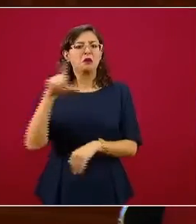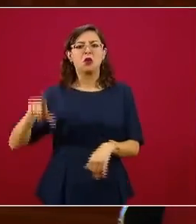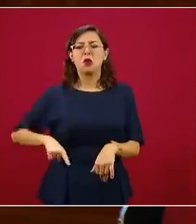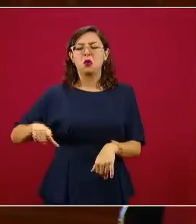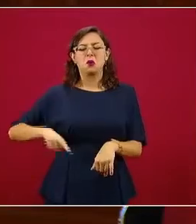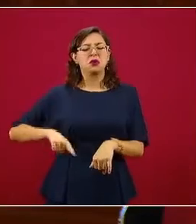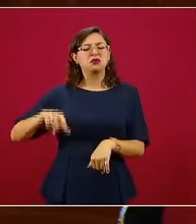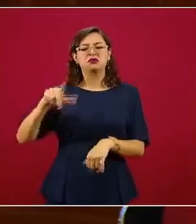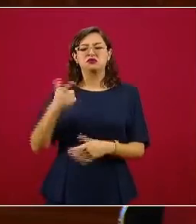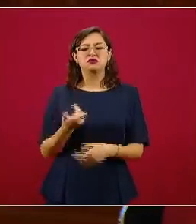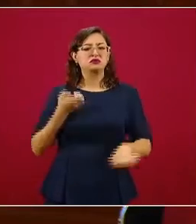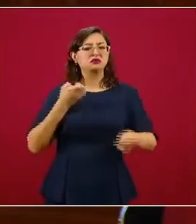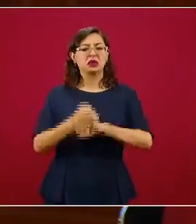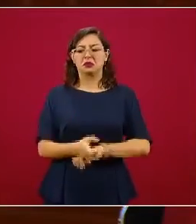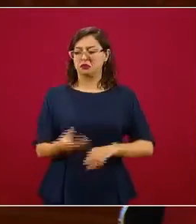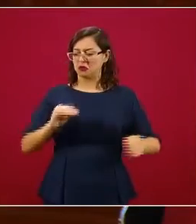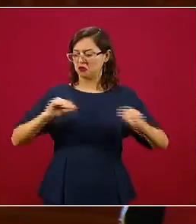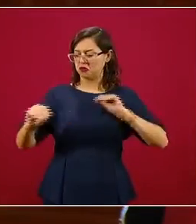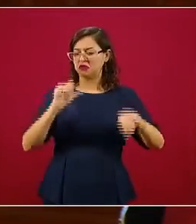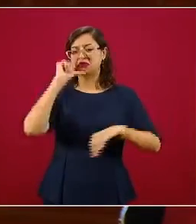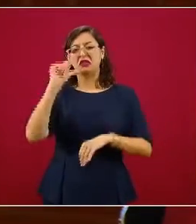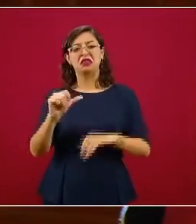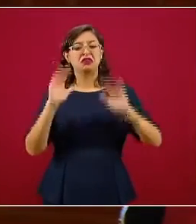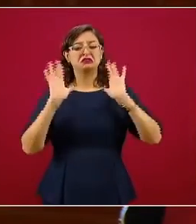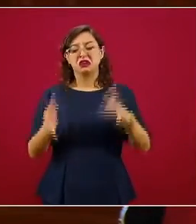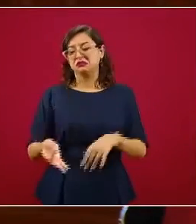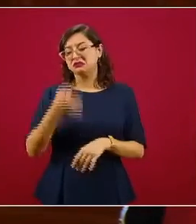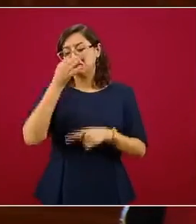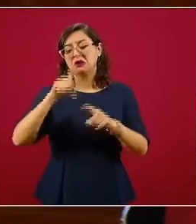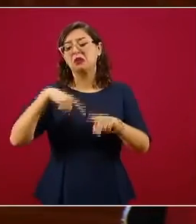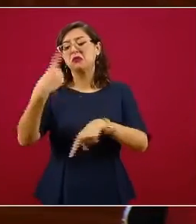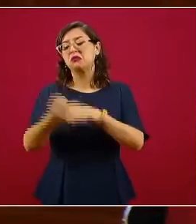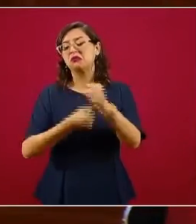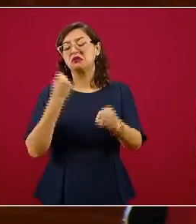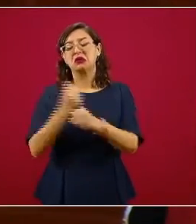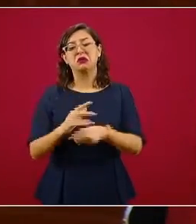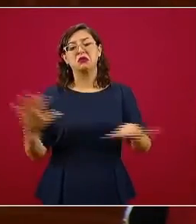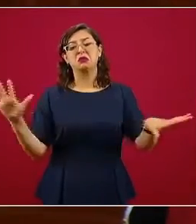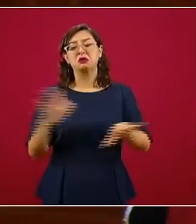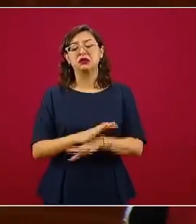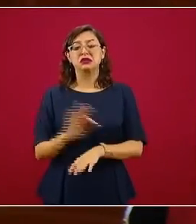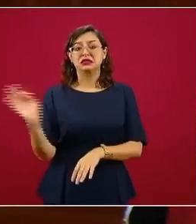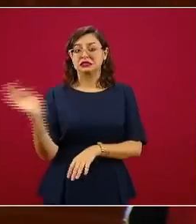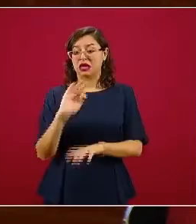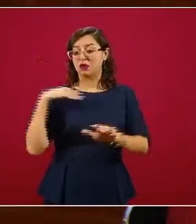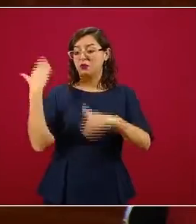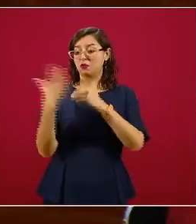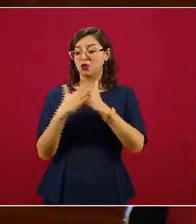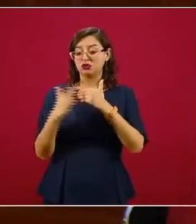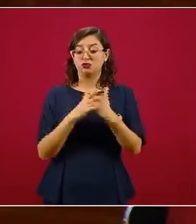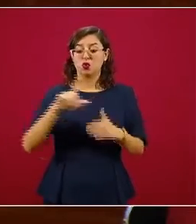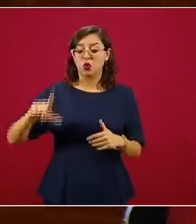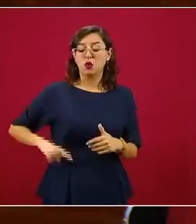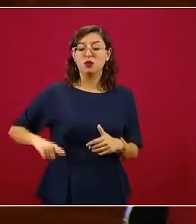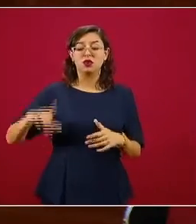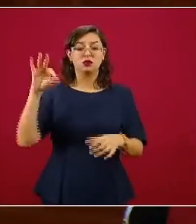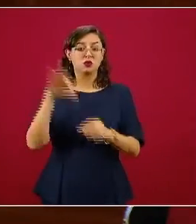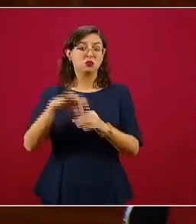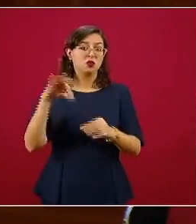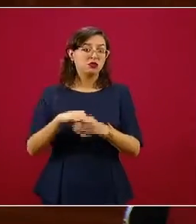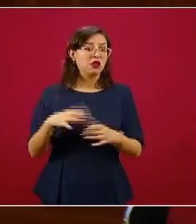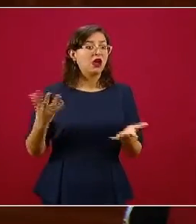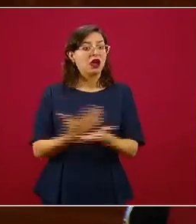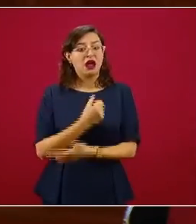no hizo nada, ya se va, y no sé, a lo mejor con el próximo gobierno podrían hacer algún plan de